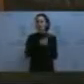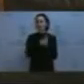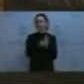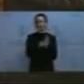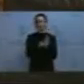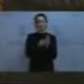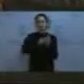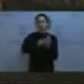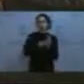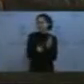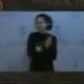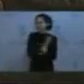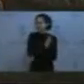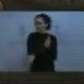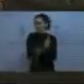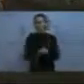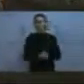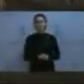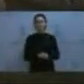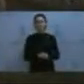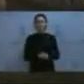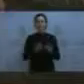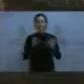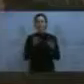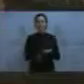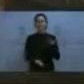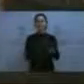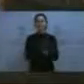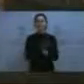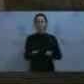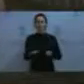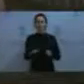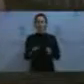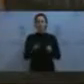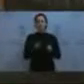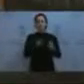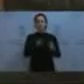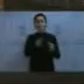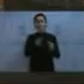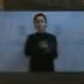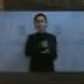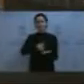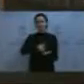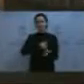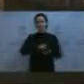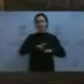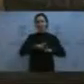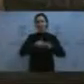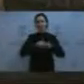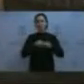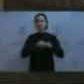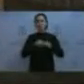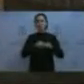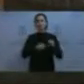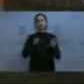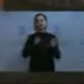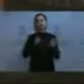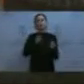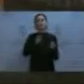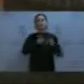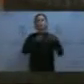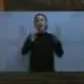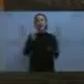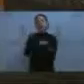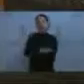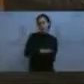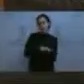ninguna. La evaluación de la materia que utilice como registro áulico el asturiano en